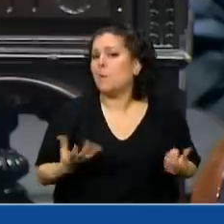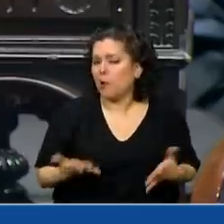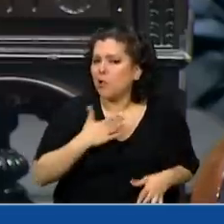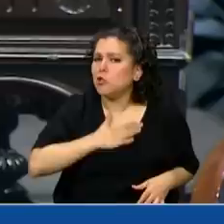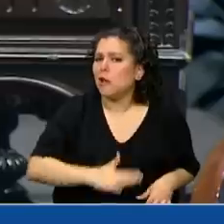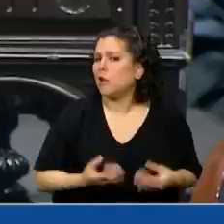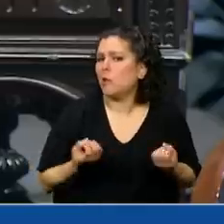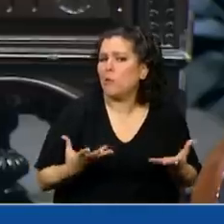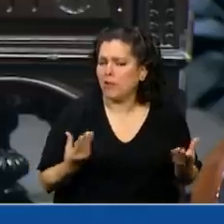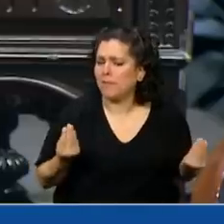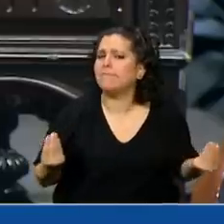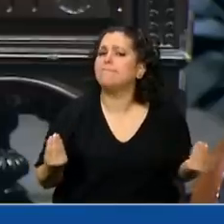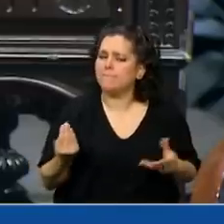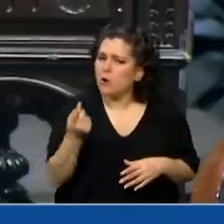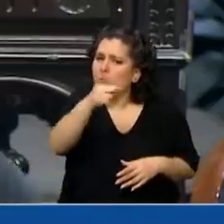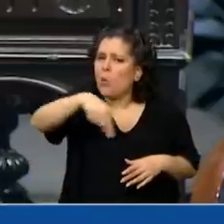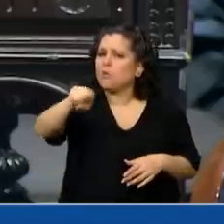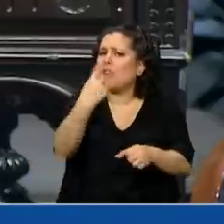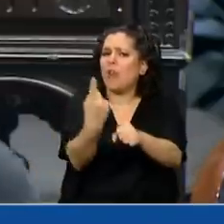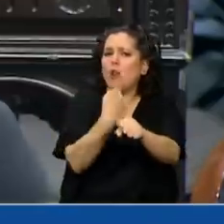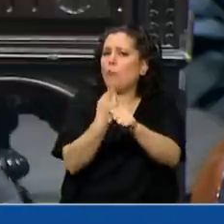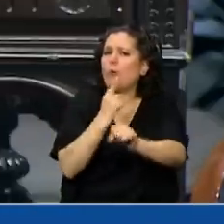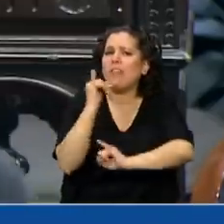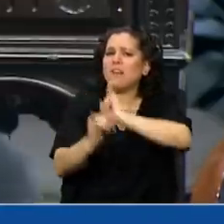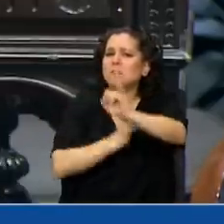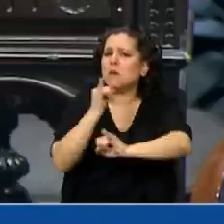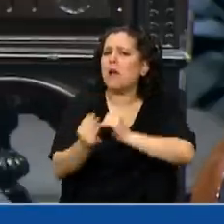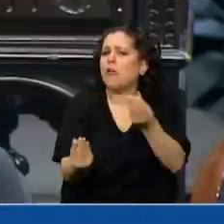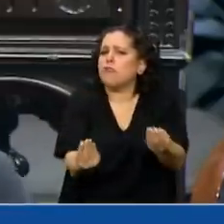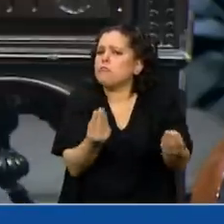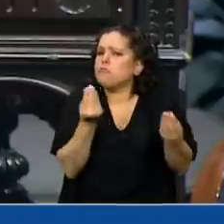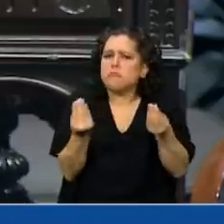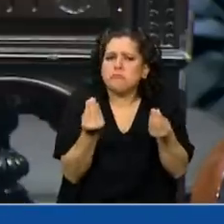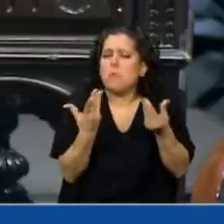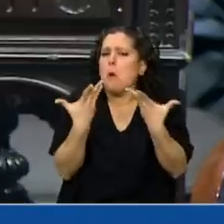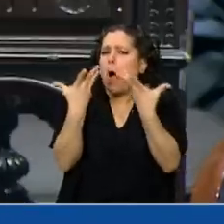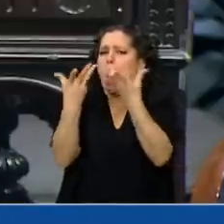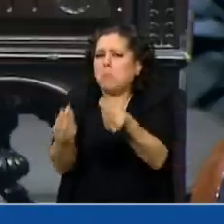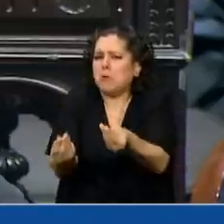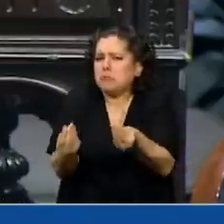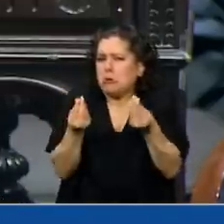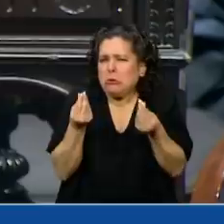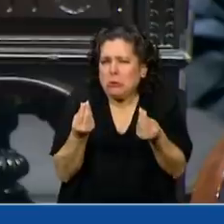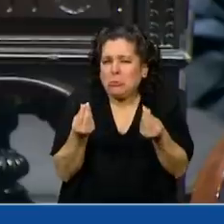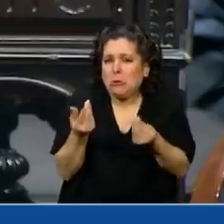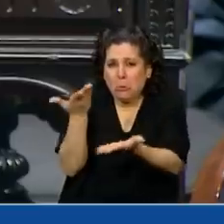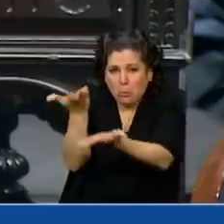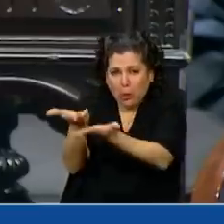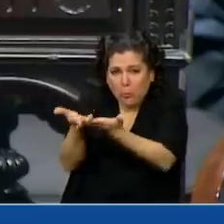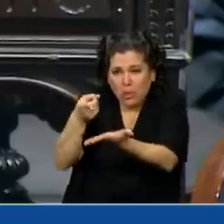tranquilo? Porque no pueden explicar cómo pueden acompañar la